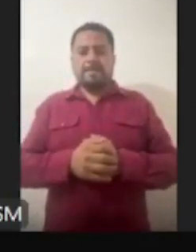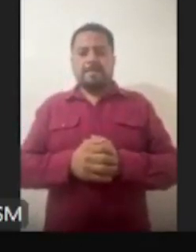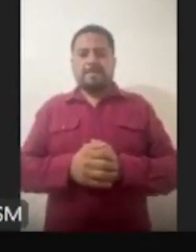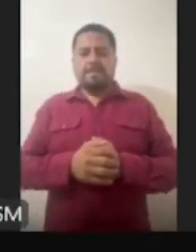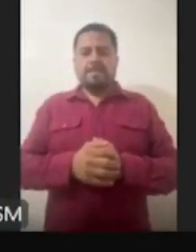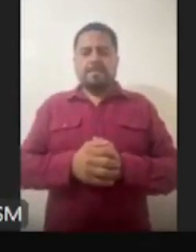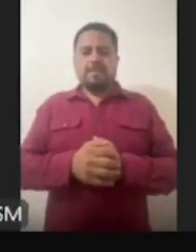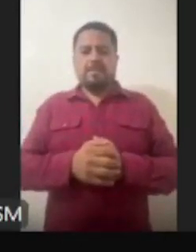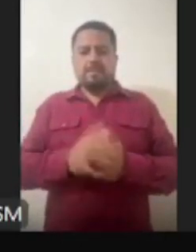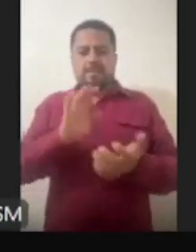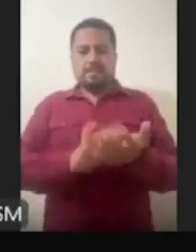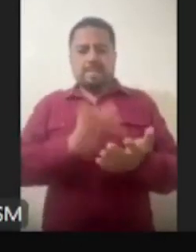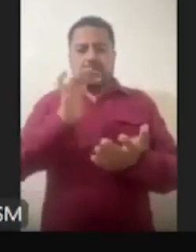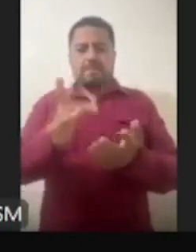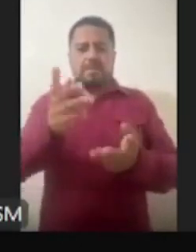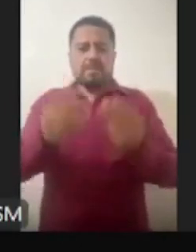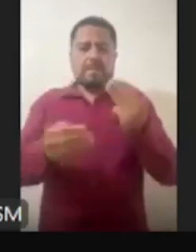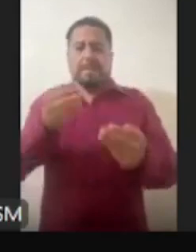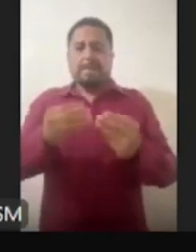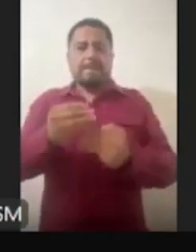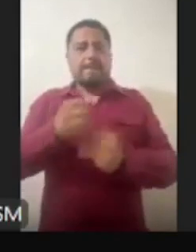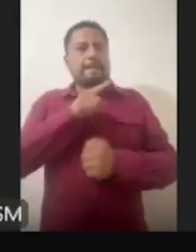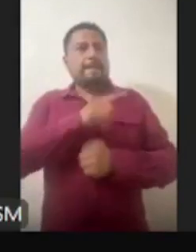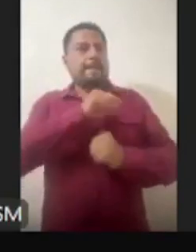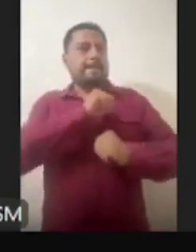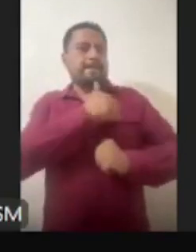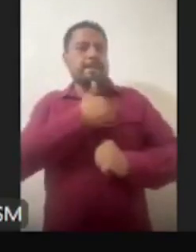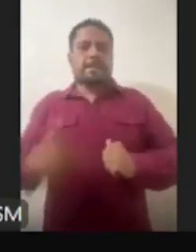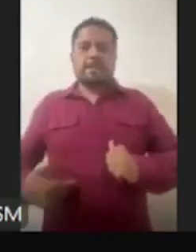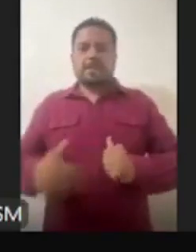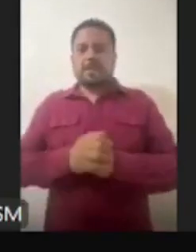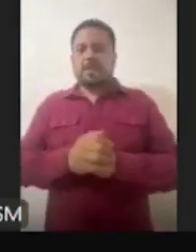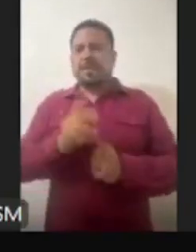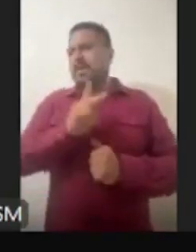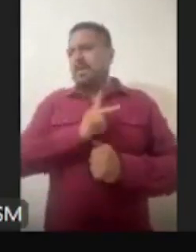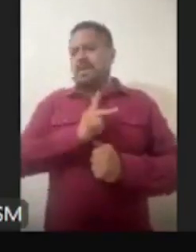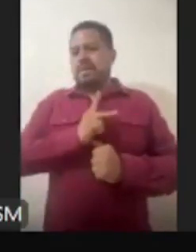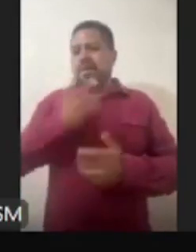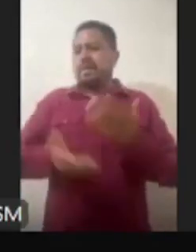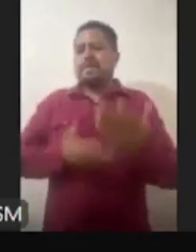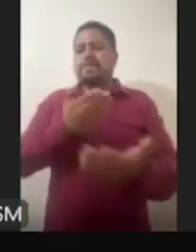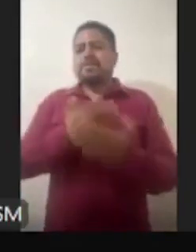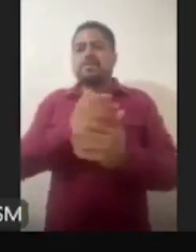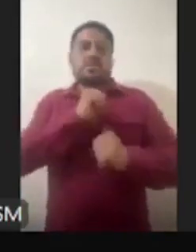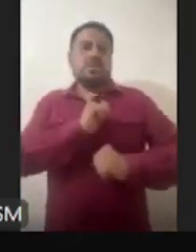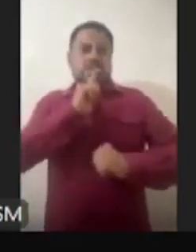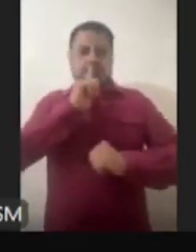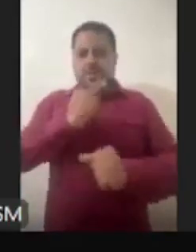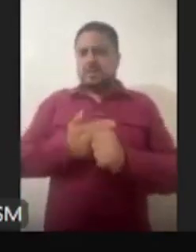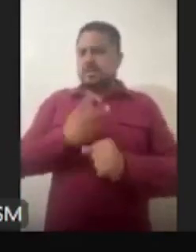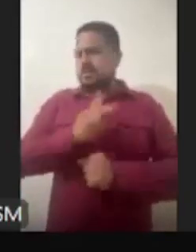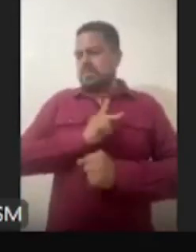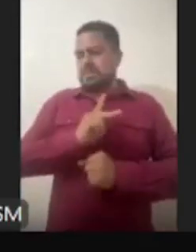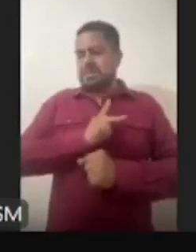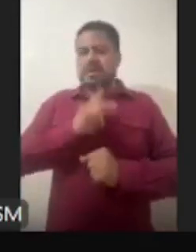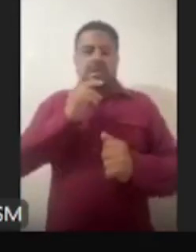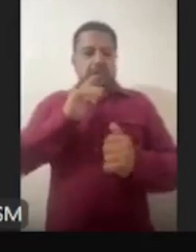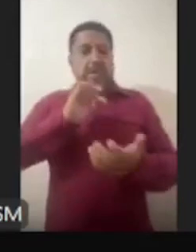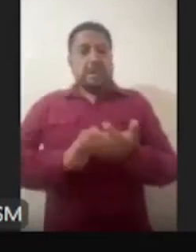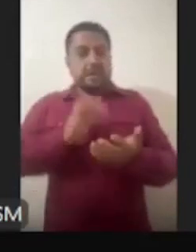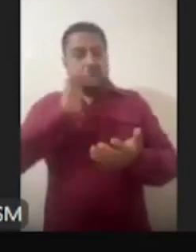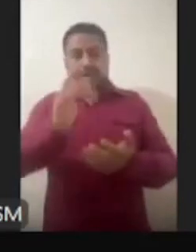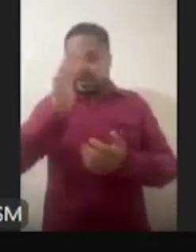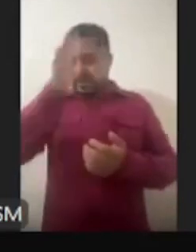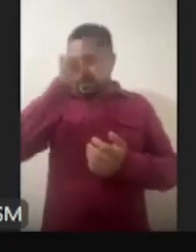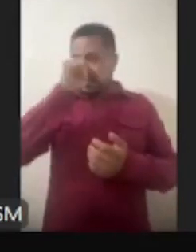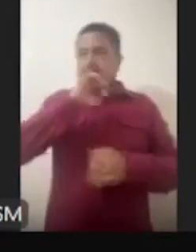Gracias, magistrada ponente Evelyn Rodríguez Chinol. Es propuesta de mi ponencia. Gracias, magistrada presidenta, magistrado,